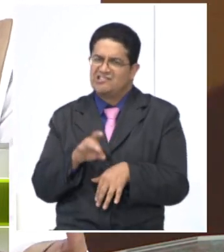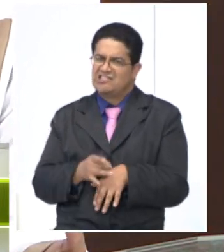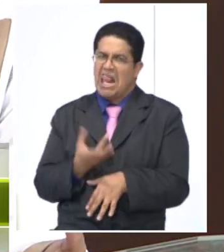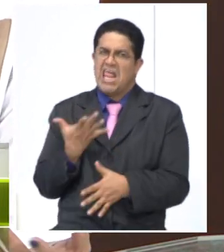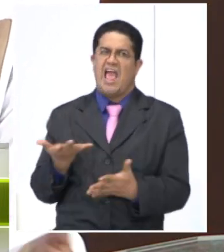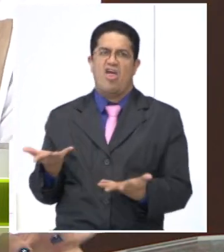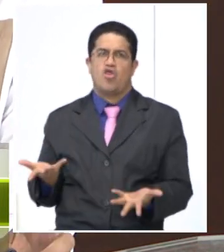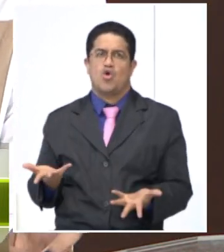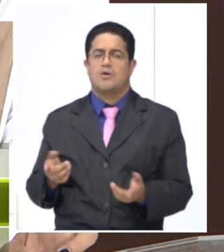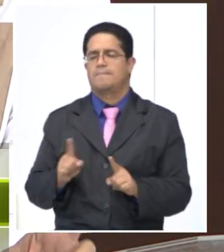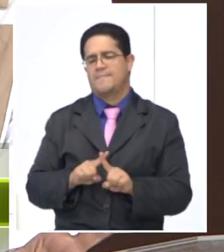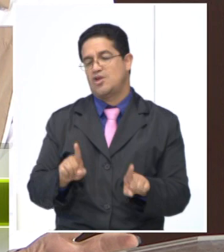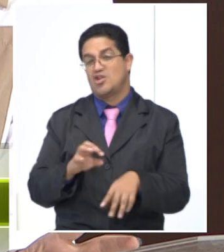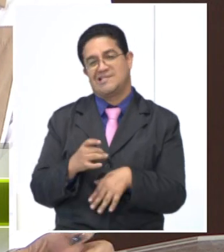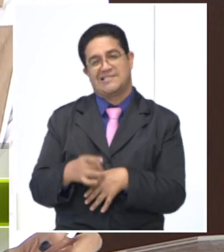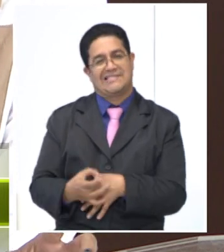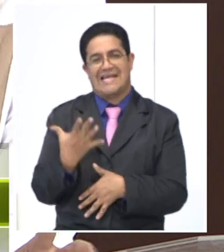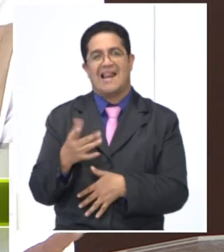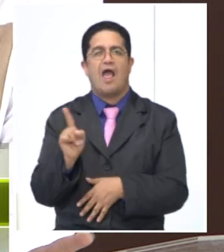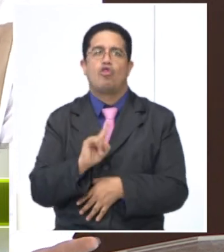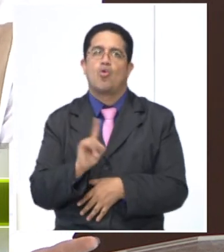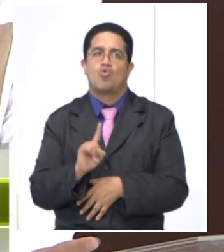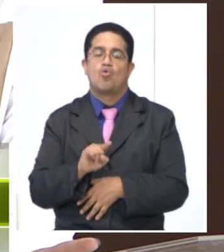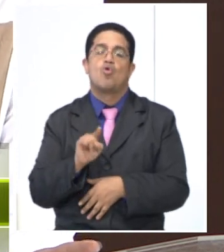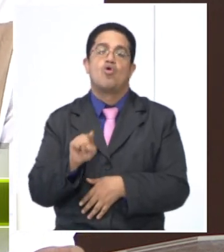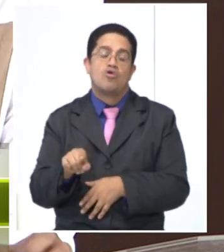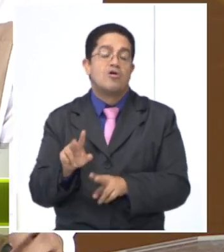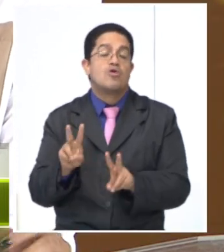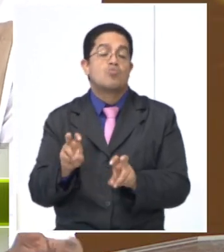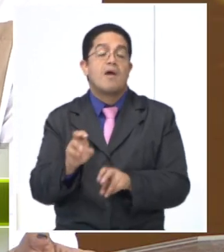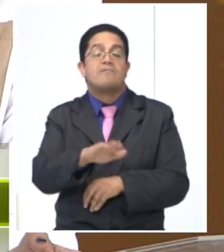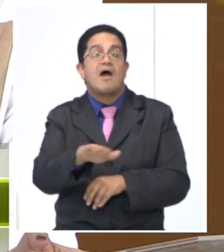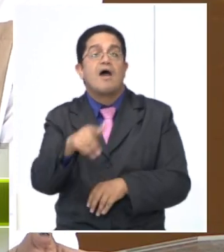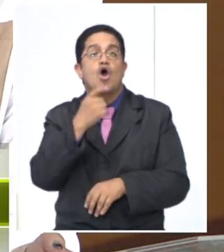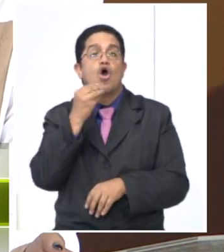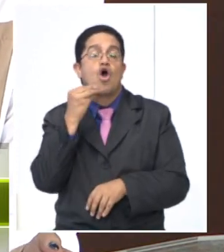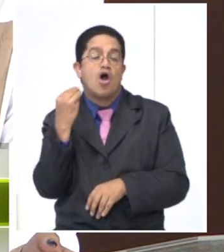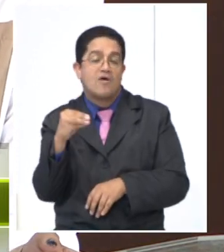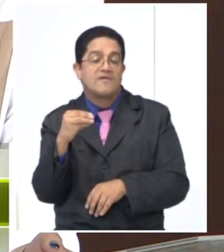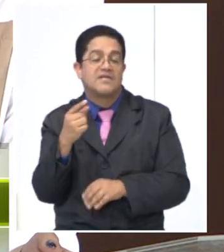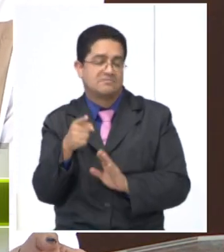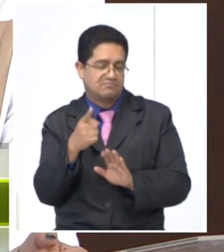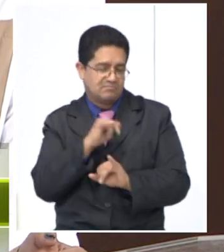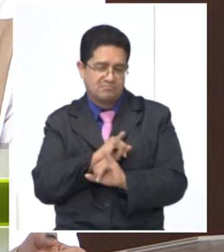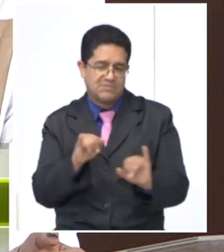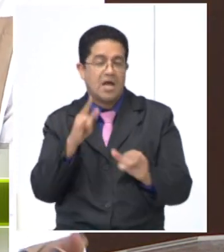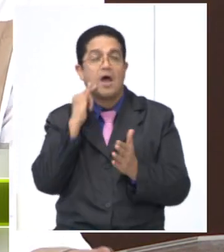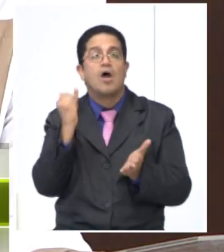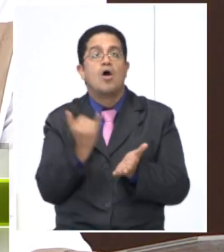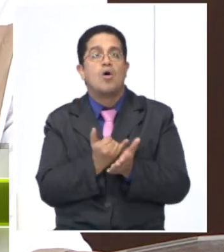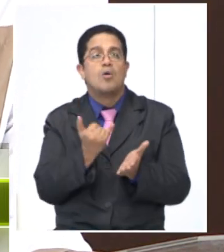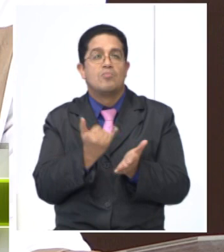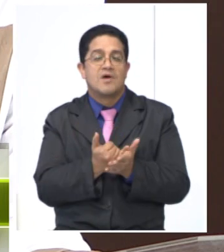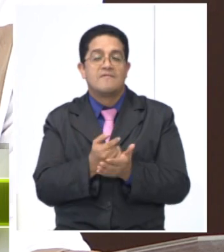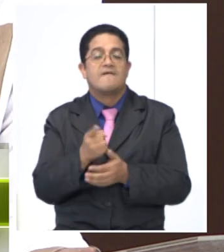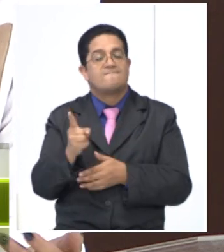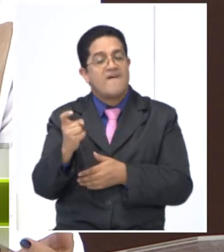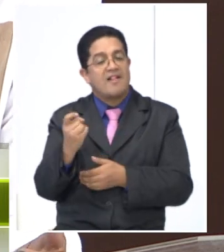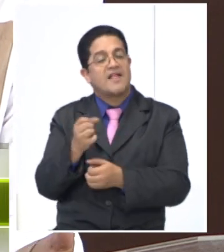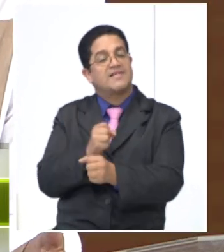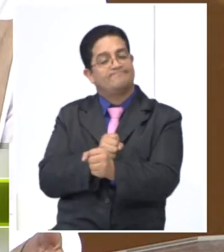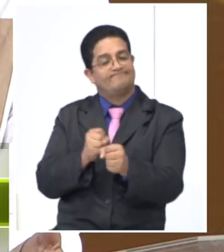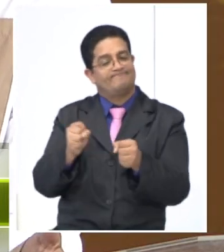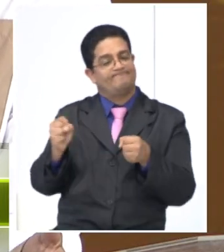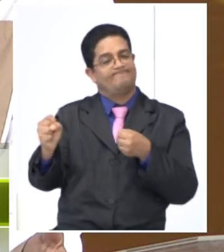de que sean susceptibles o no estas nuevas generaciones, es que hemos visto y se ha demostrado que realmente ser empáticos, estar